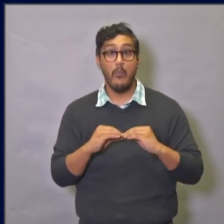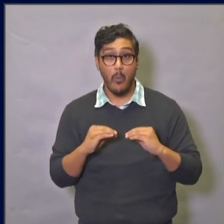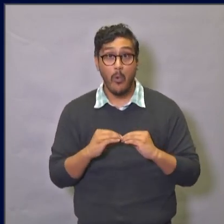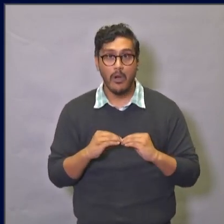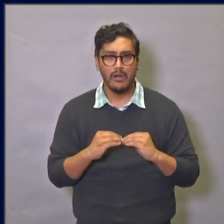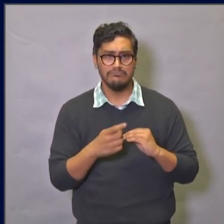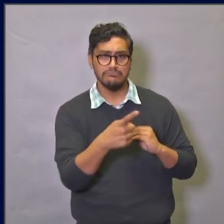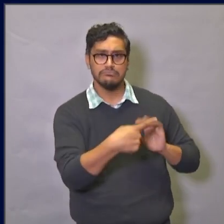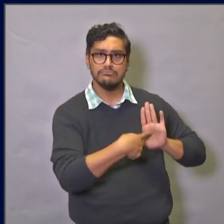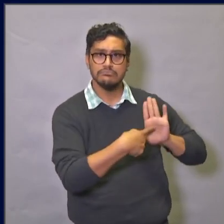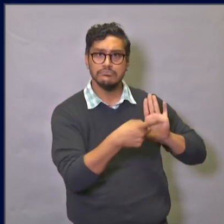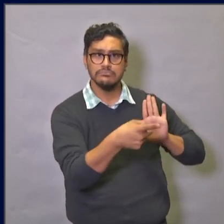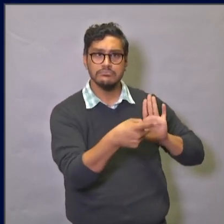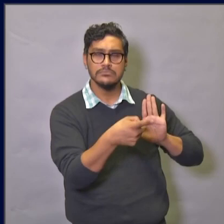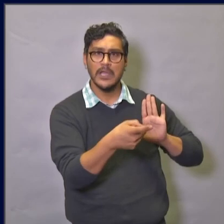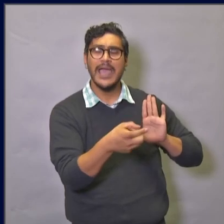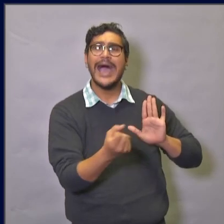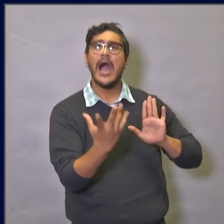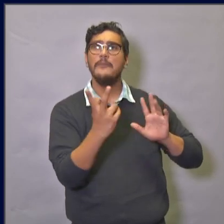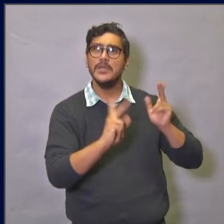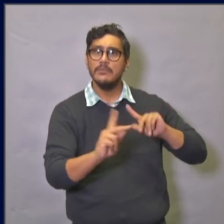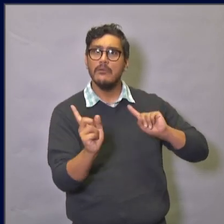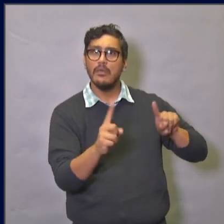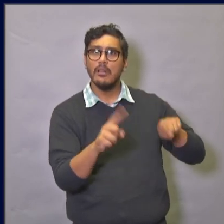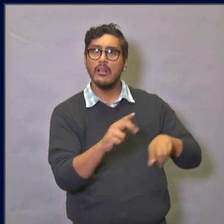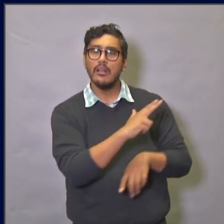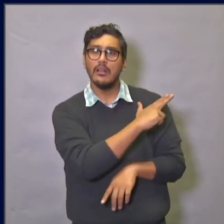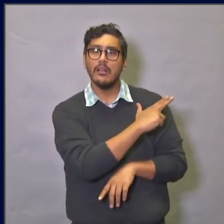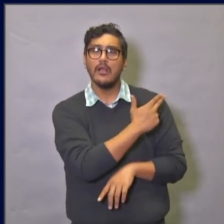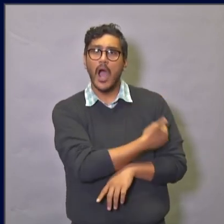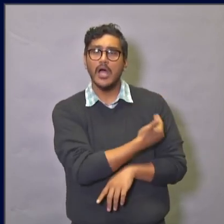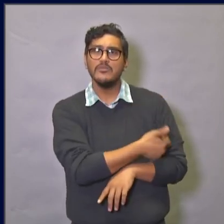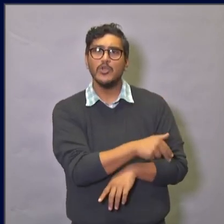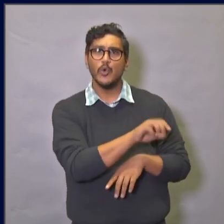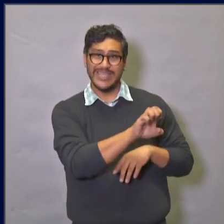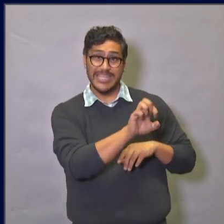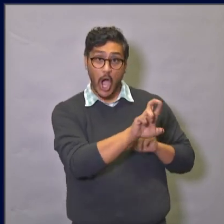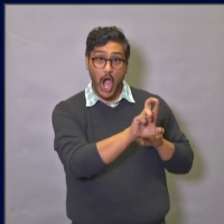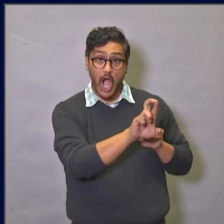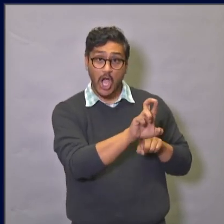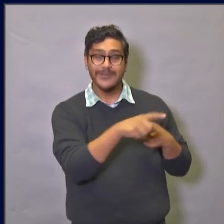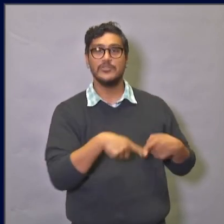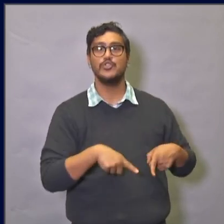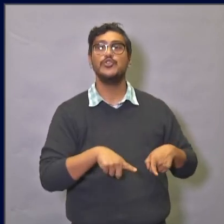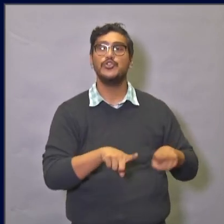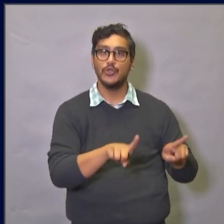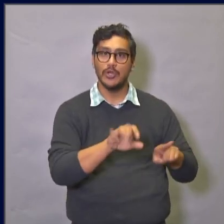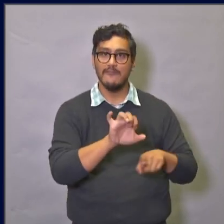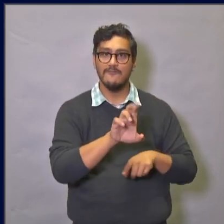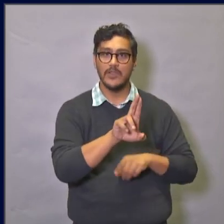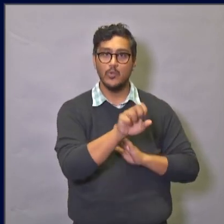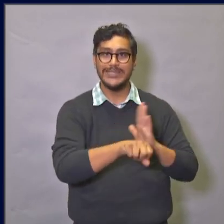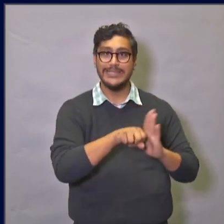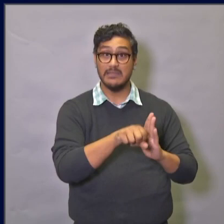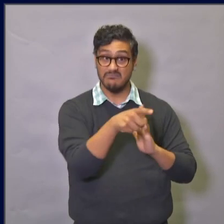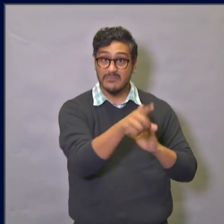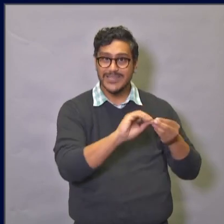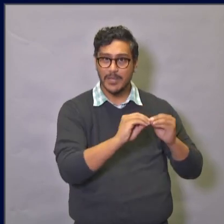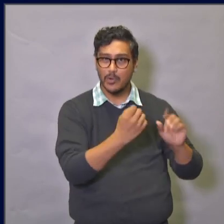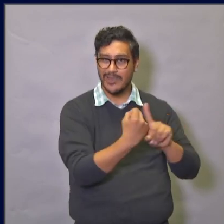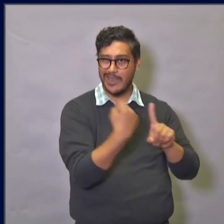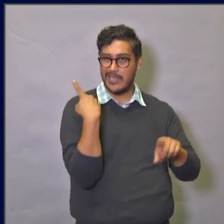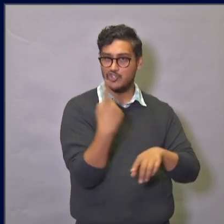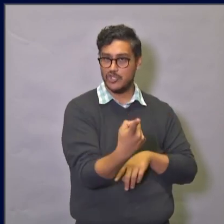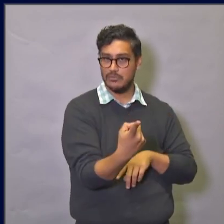gráfica muestra la proporción de visitas a salas de emergencia durante la temporada de gripe del año pasado y